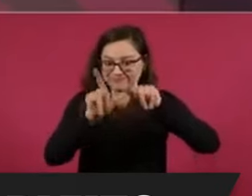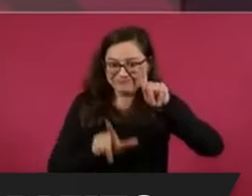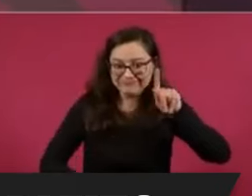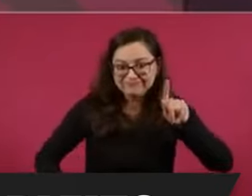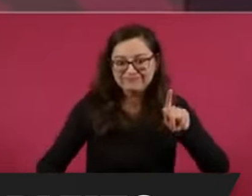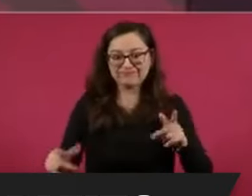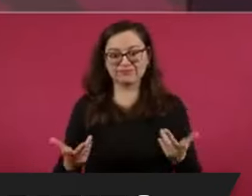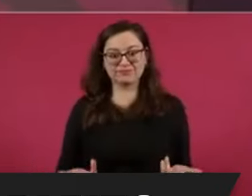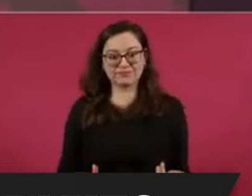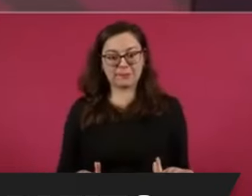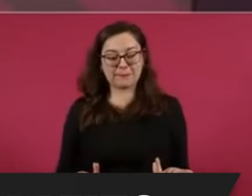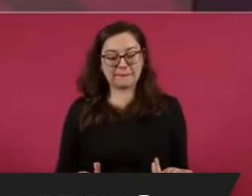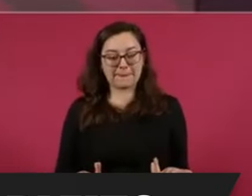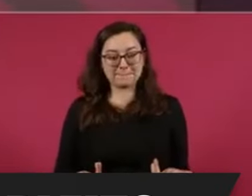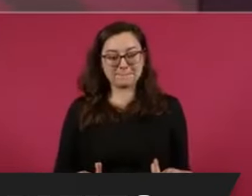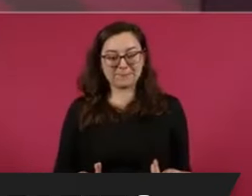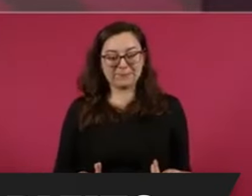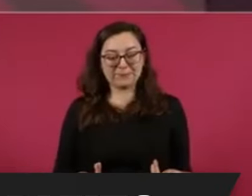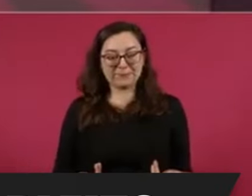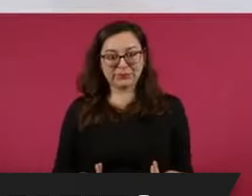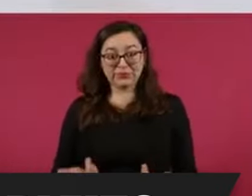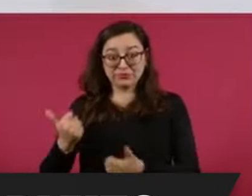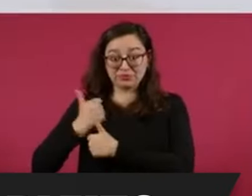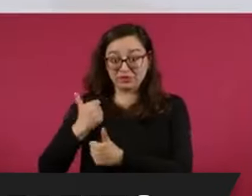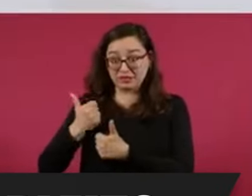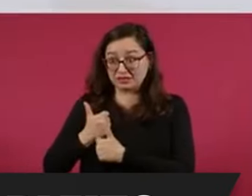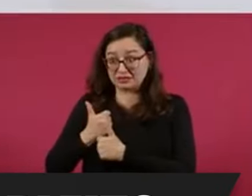se socava una institución como nuestro ejército,